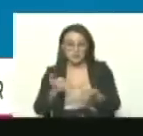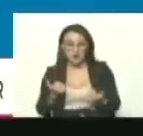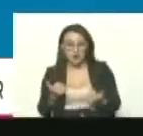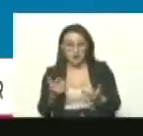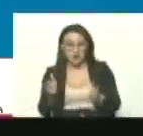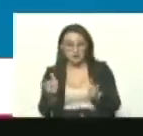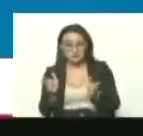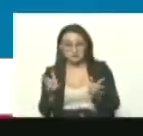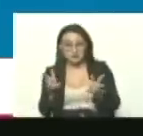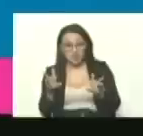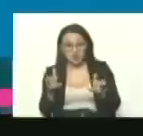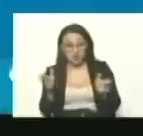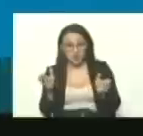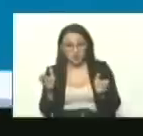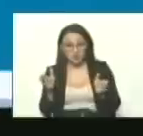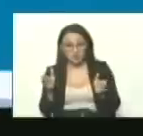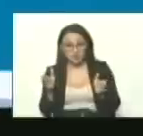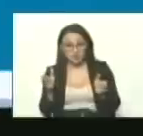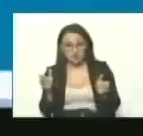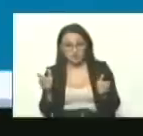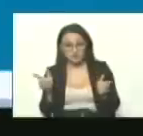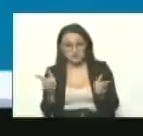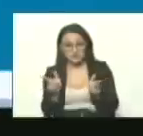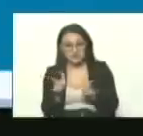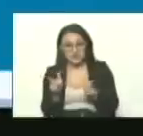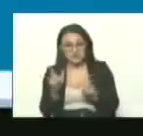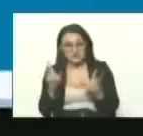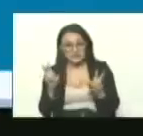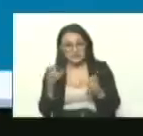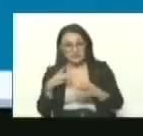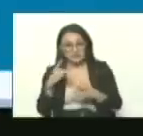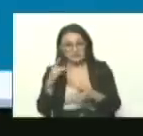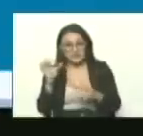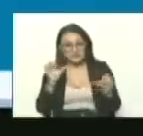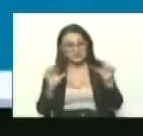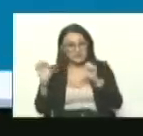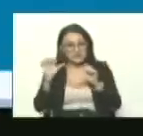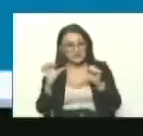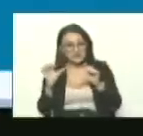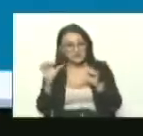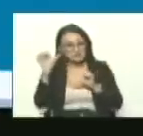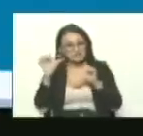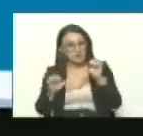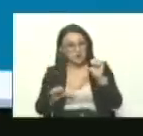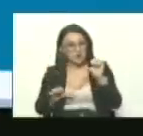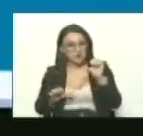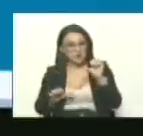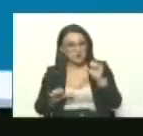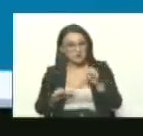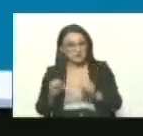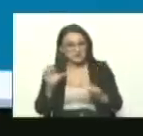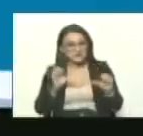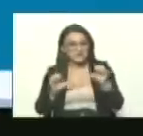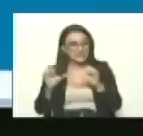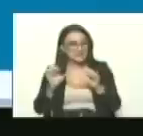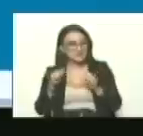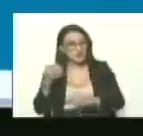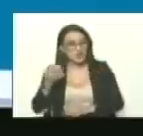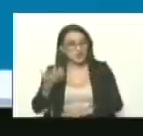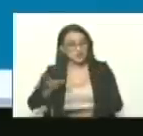bien interesante, muy interesante desde el punto de vista científico. Vamos a ver, conociendo a un científico muy